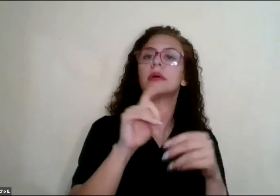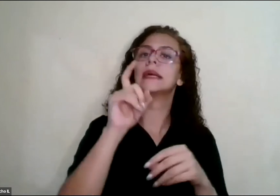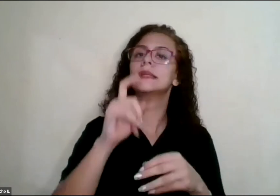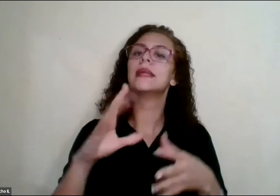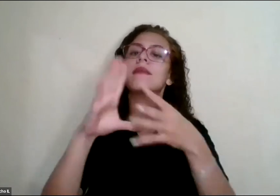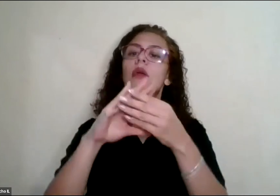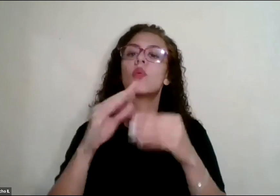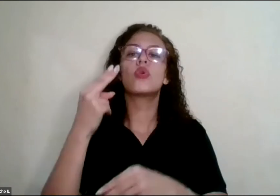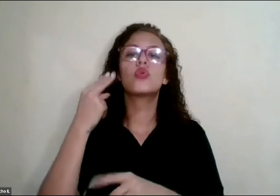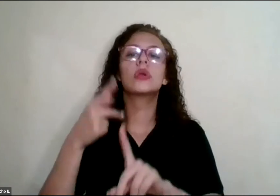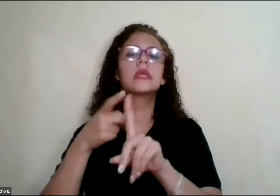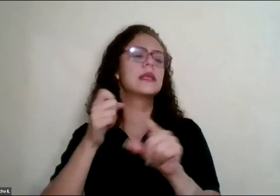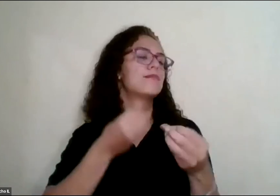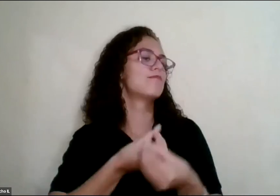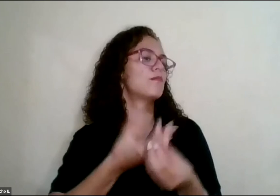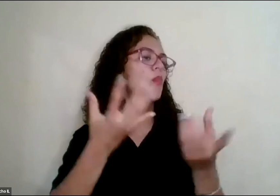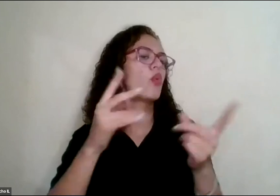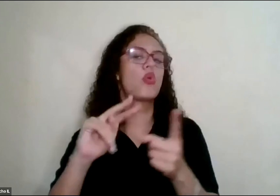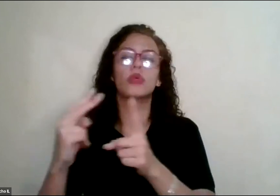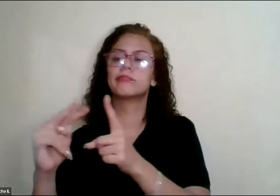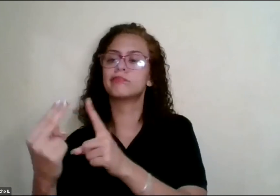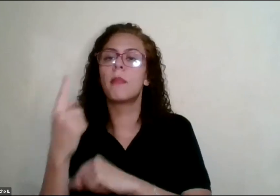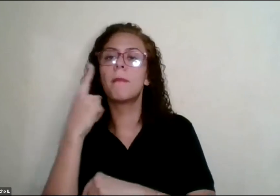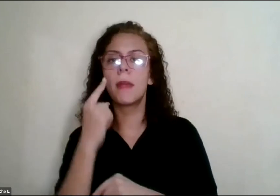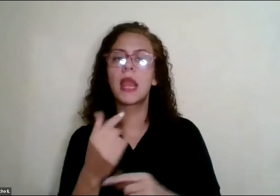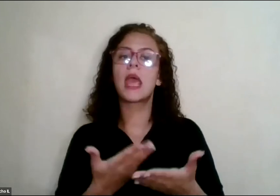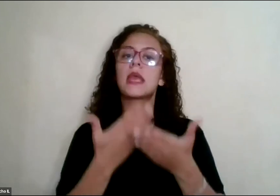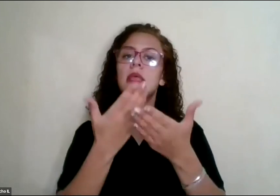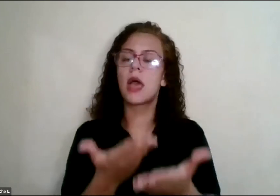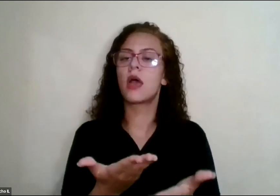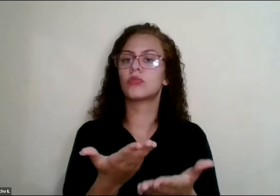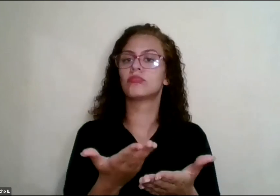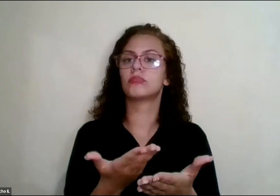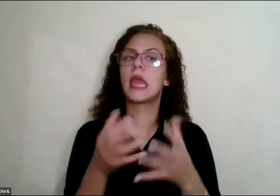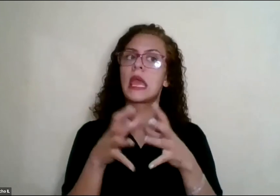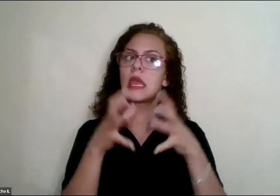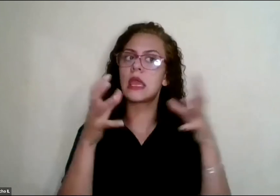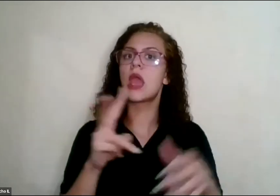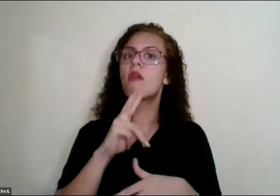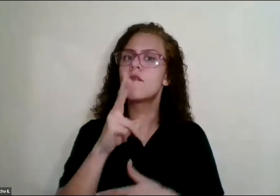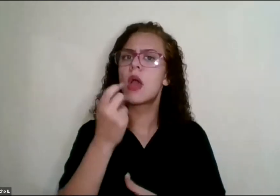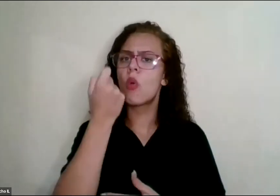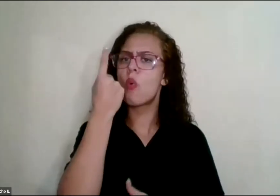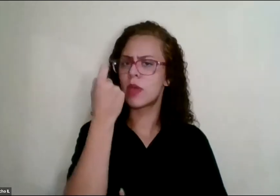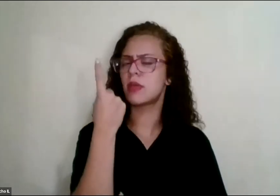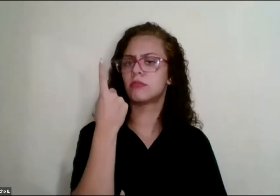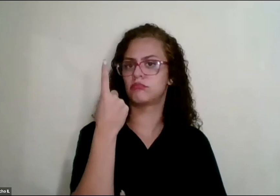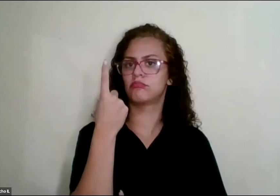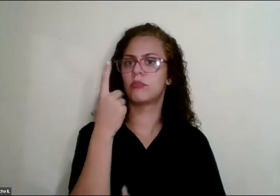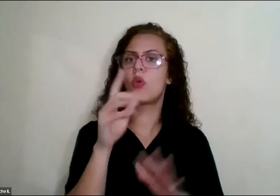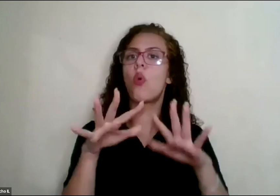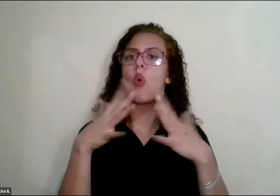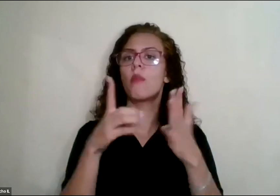las historias desde múltiples lugares para ir dándonos realmente comprender cómo